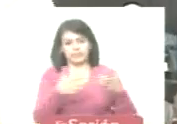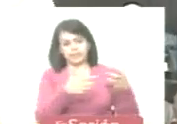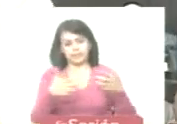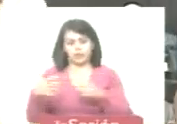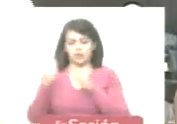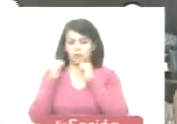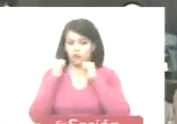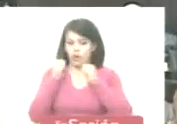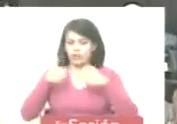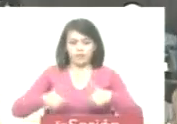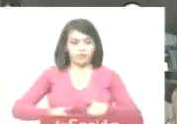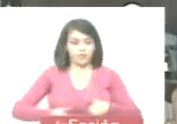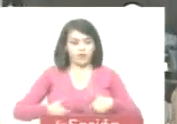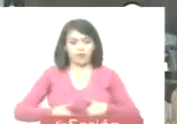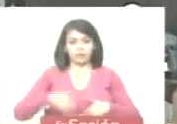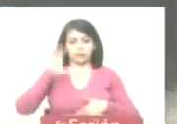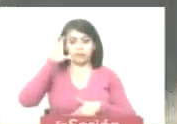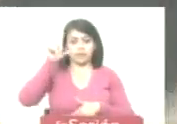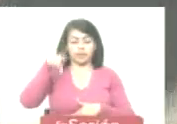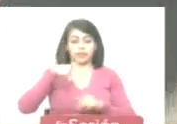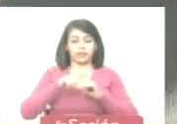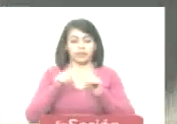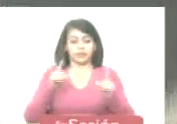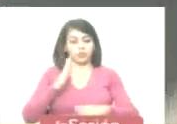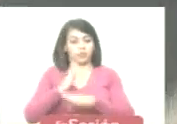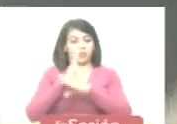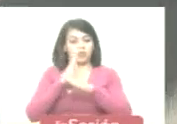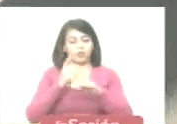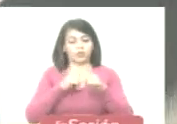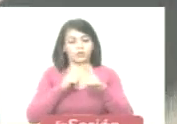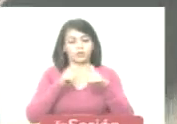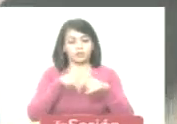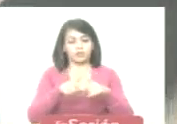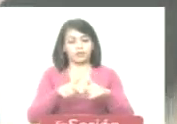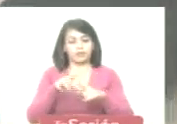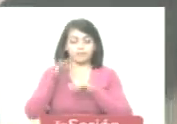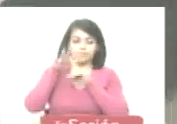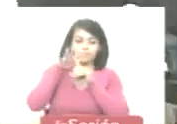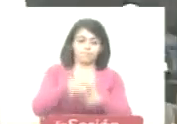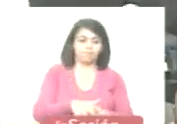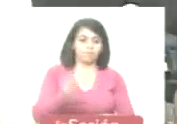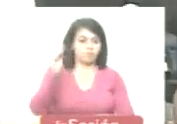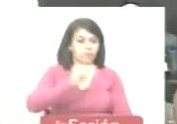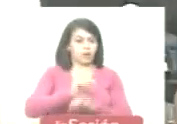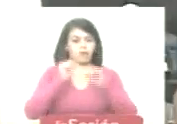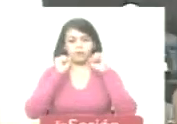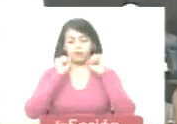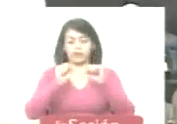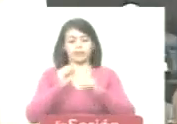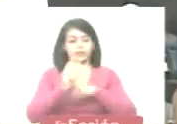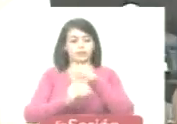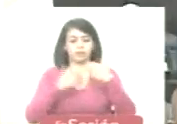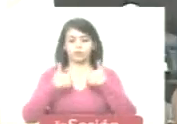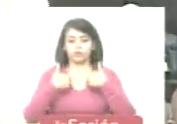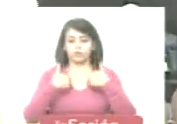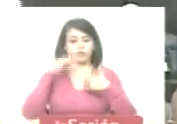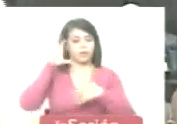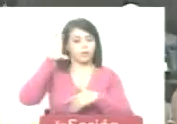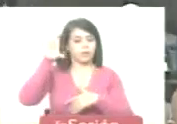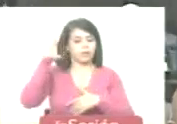titánica en este país en contra de la agresión más brutal que ha sufrido la